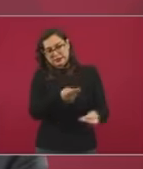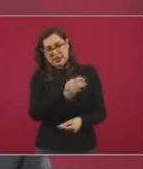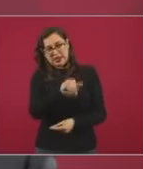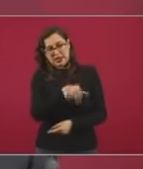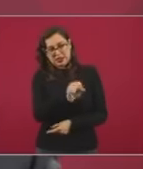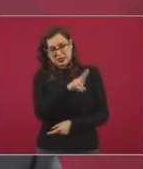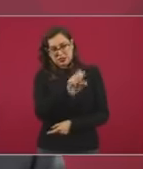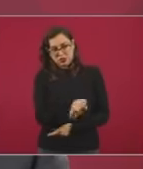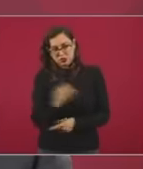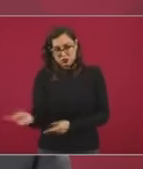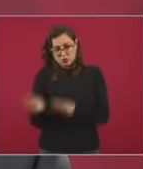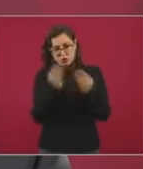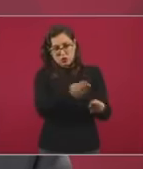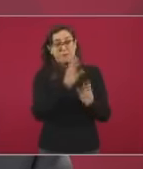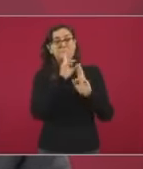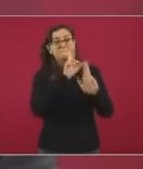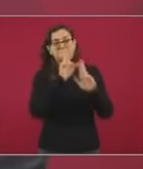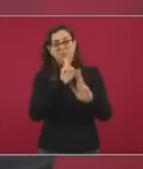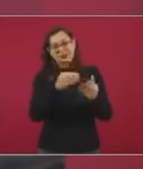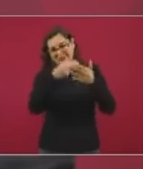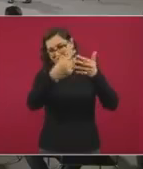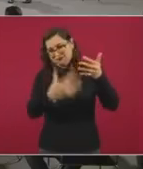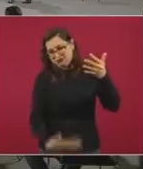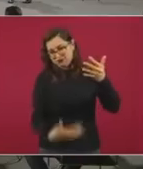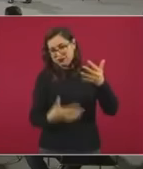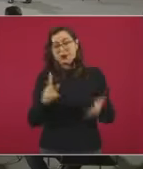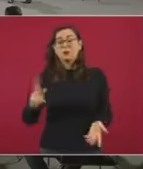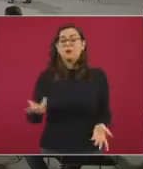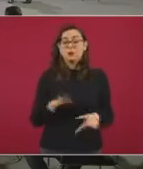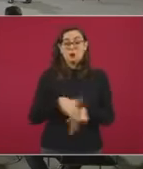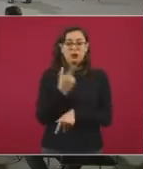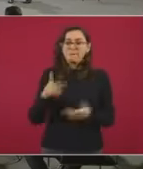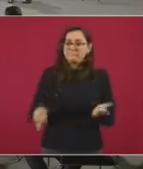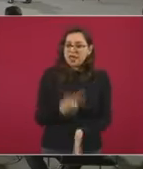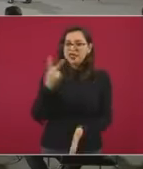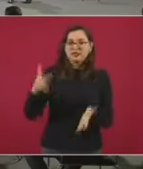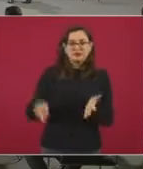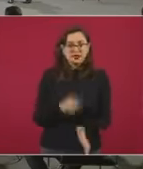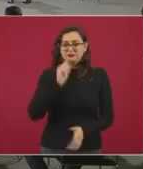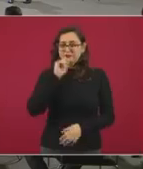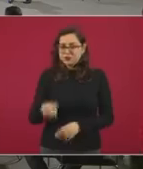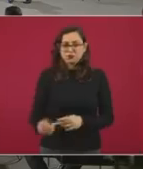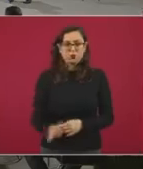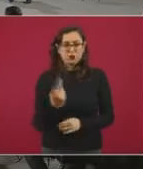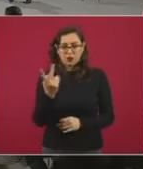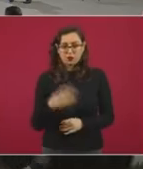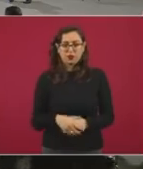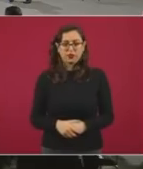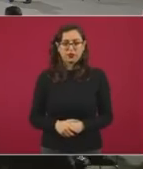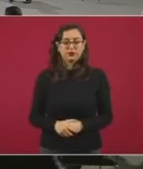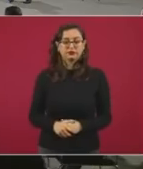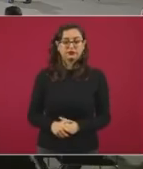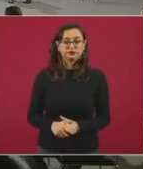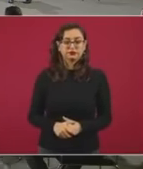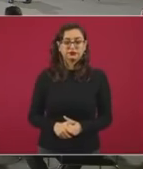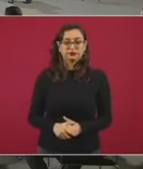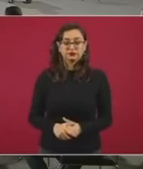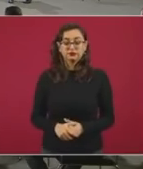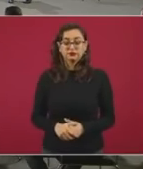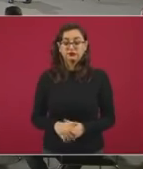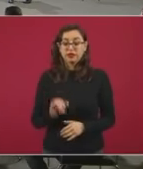esto se aclare, porque ha sido recurrente. La siguiente, por favor. Una de ellas era, bueno, ¿y qué está haciendo el Seguro